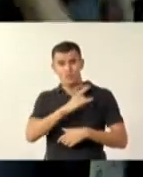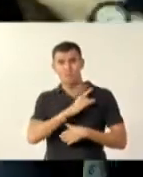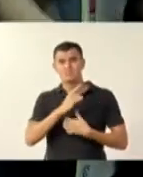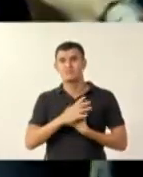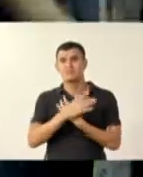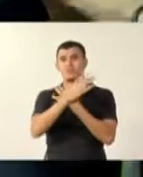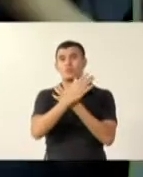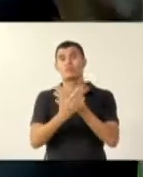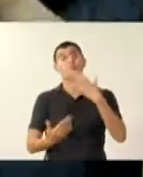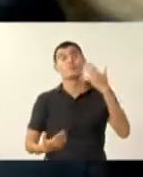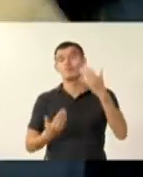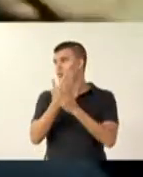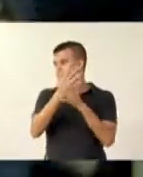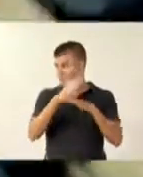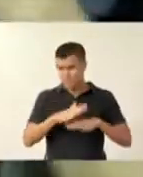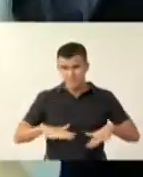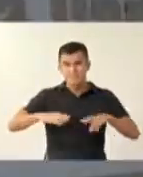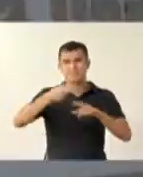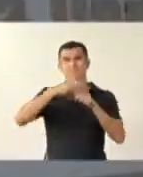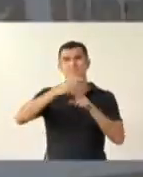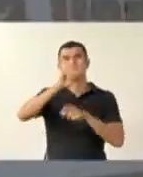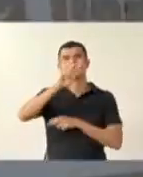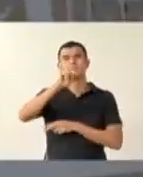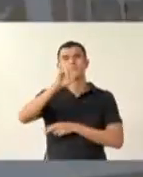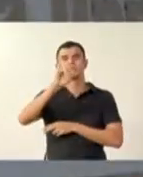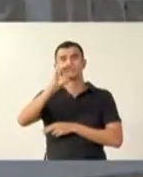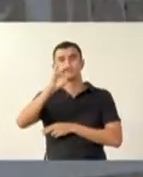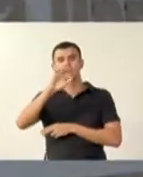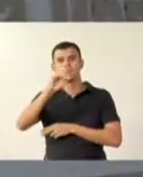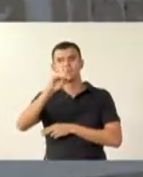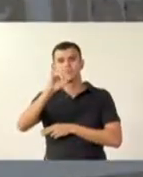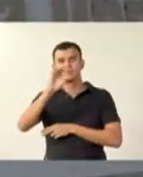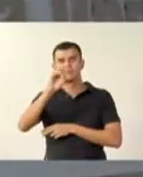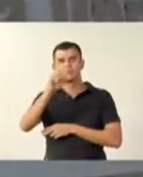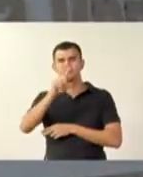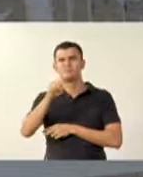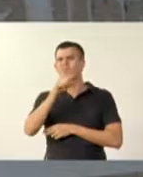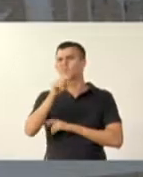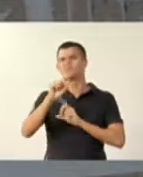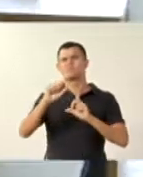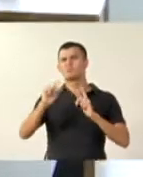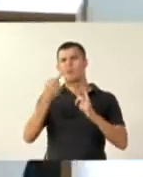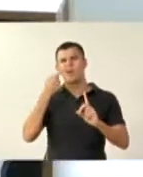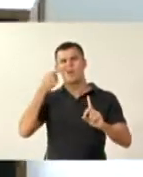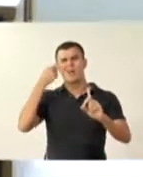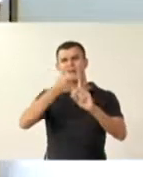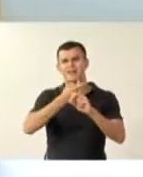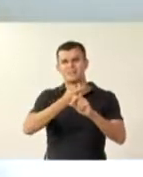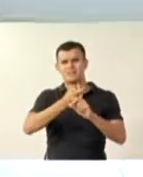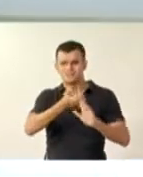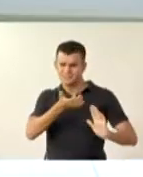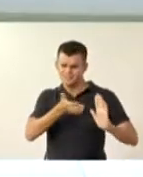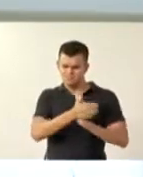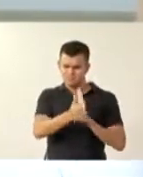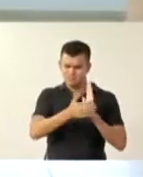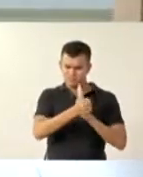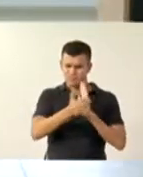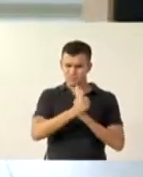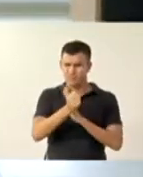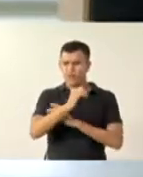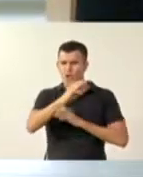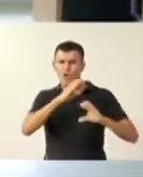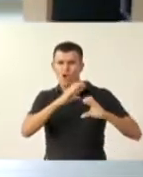Cali inauguró el laboratorio Unimedios, enfocado en el fortalecimiento de competencias comunicativas en el